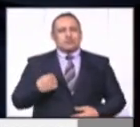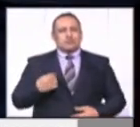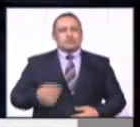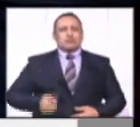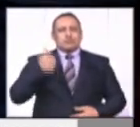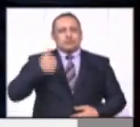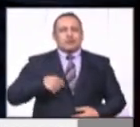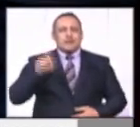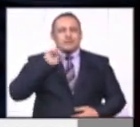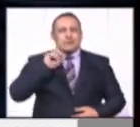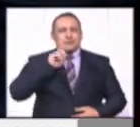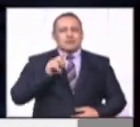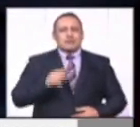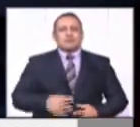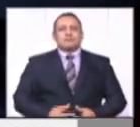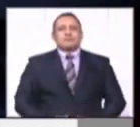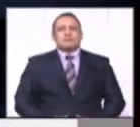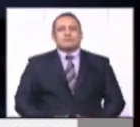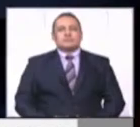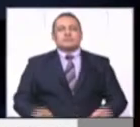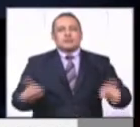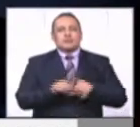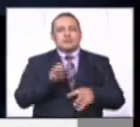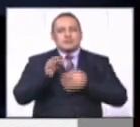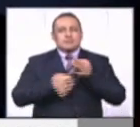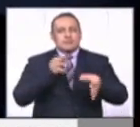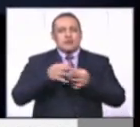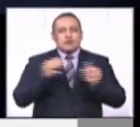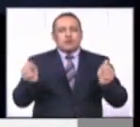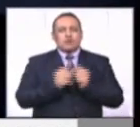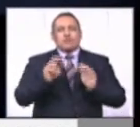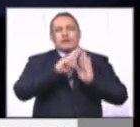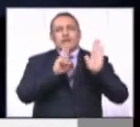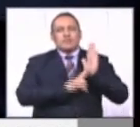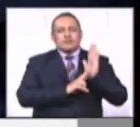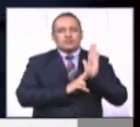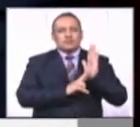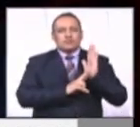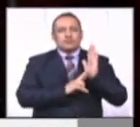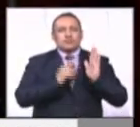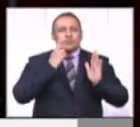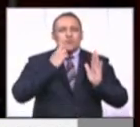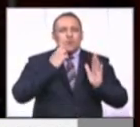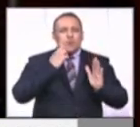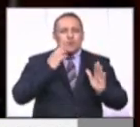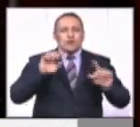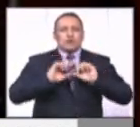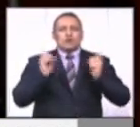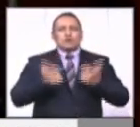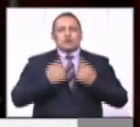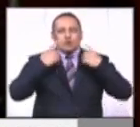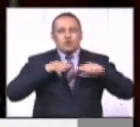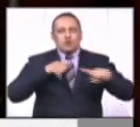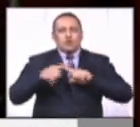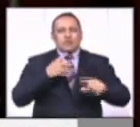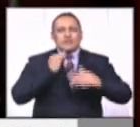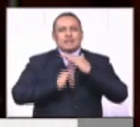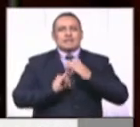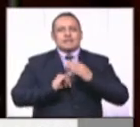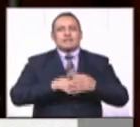que miente se refiere a un reglamento del Consejo de coordinación